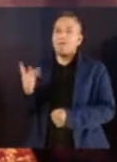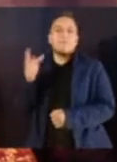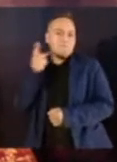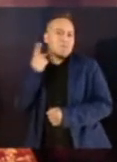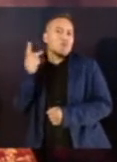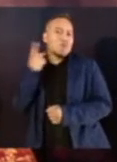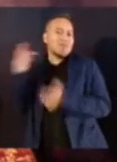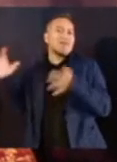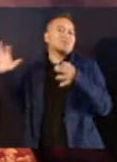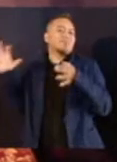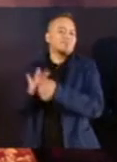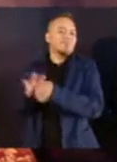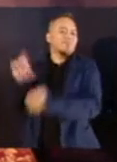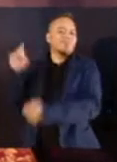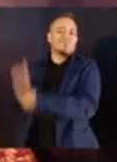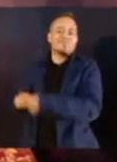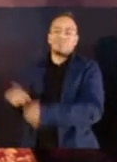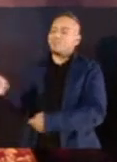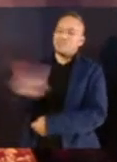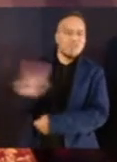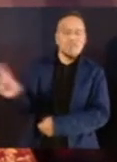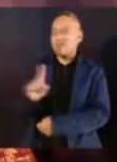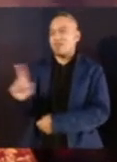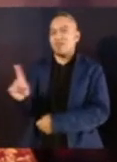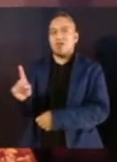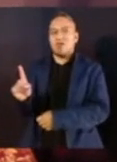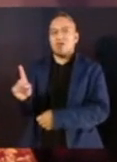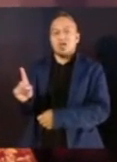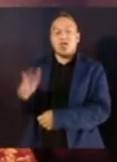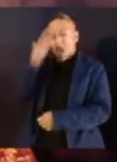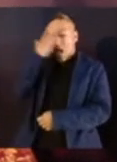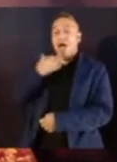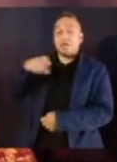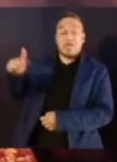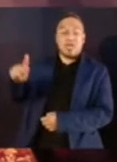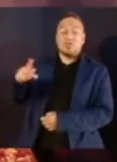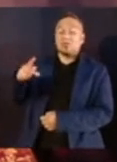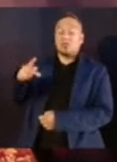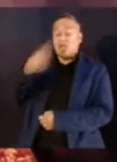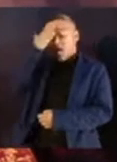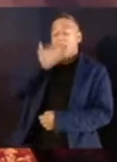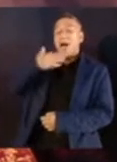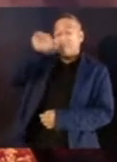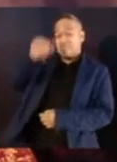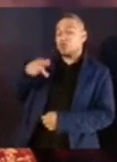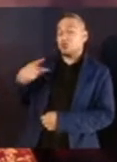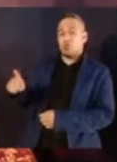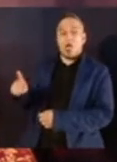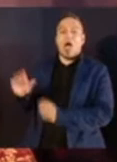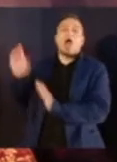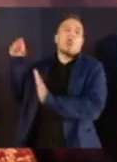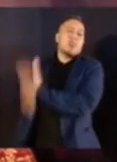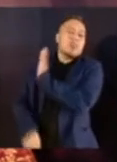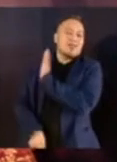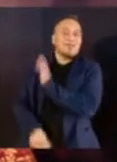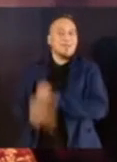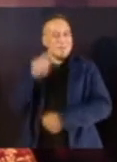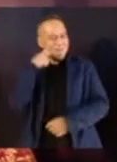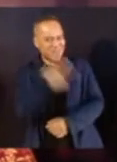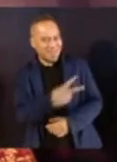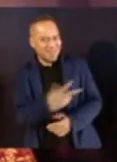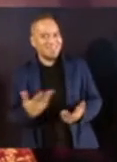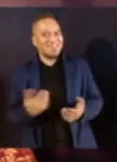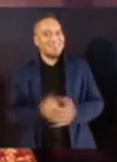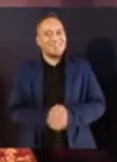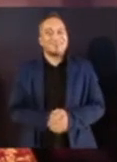política, ahí desperdició su talento, para que vean ustedes esa perspectiva. La otra